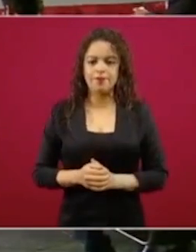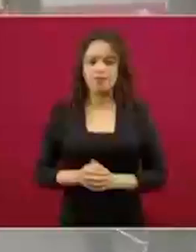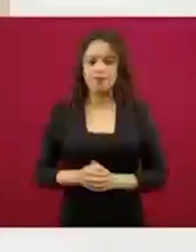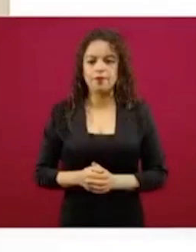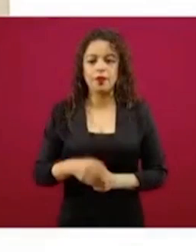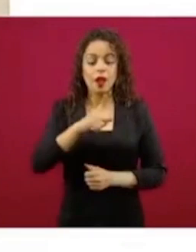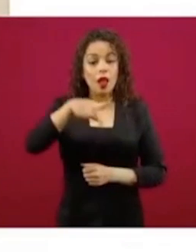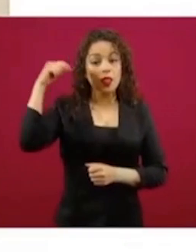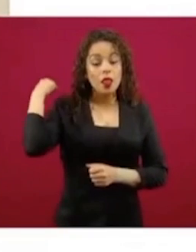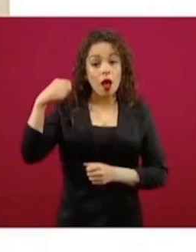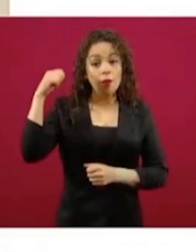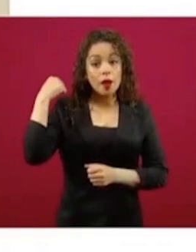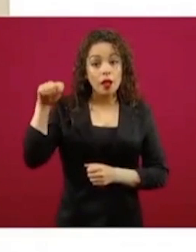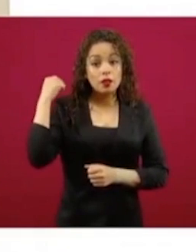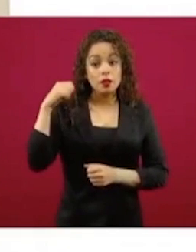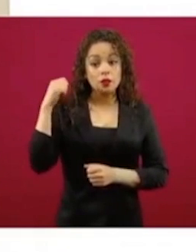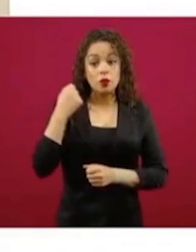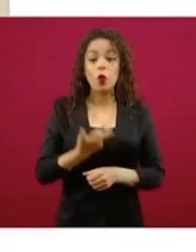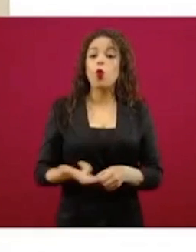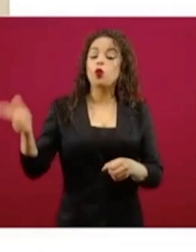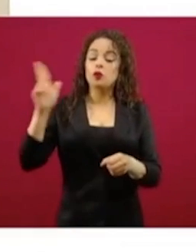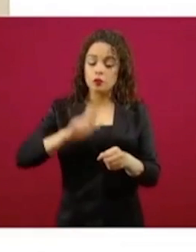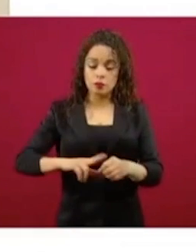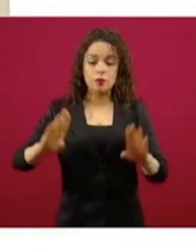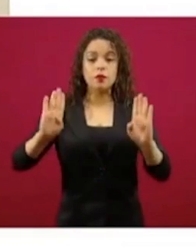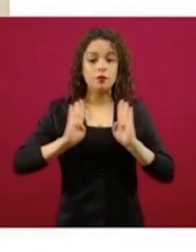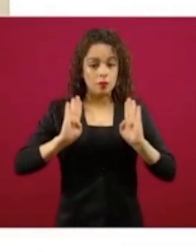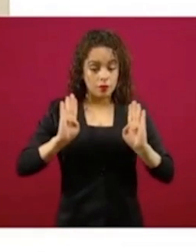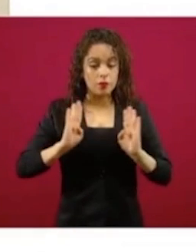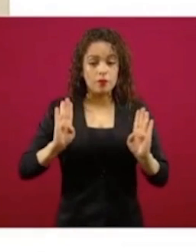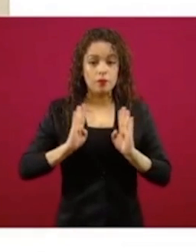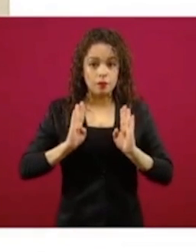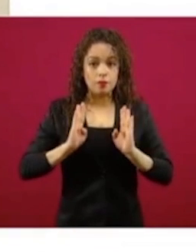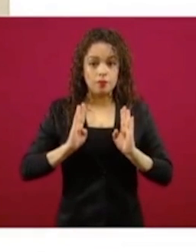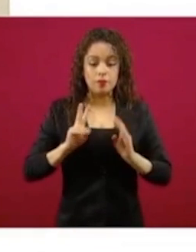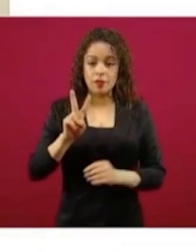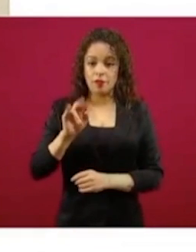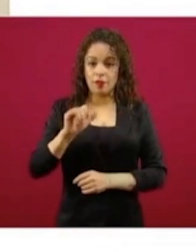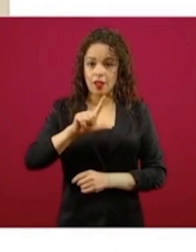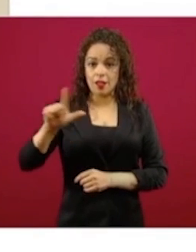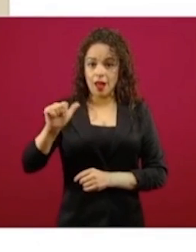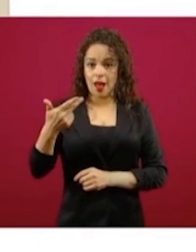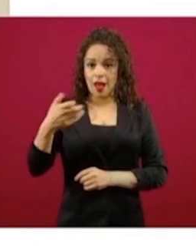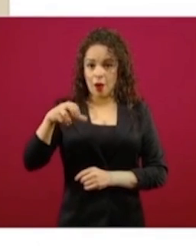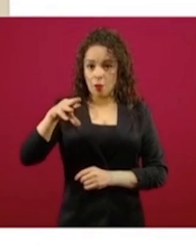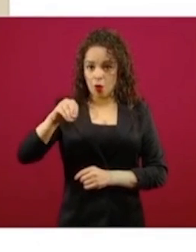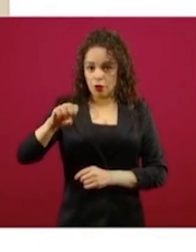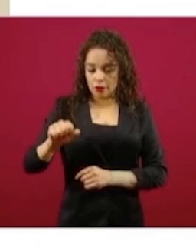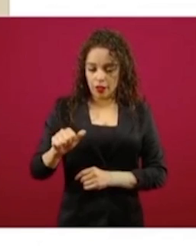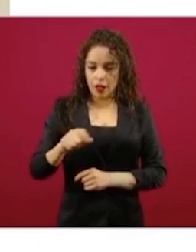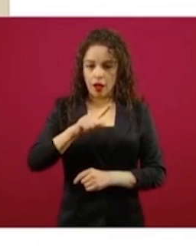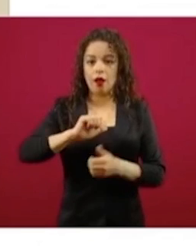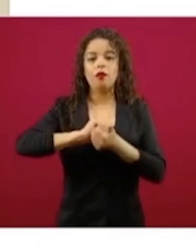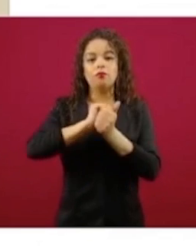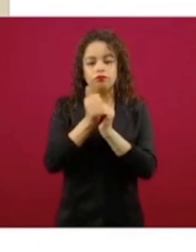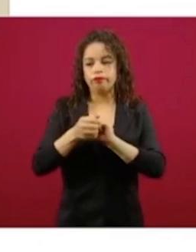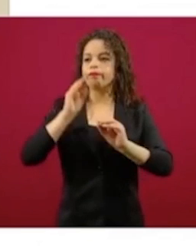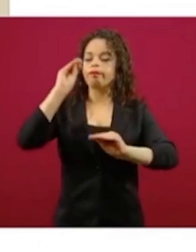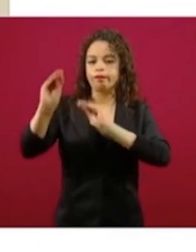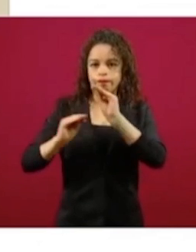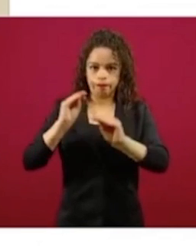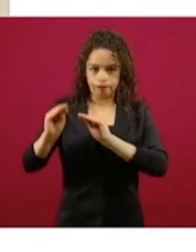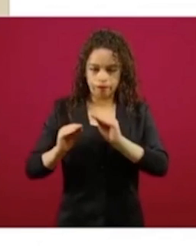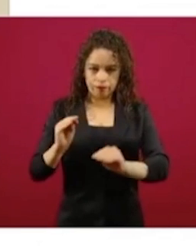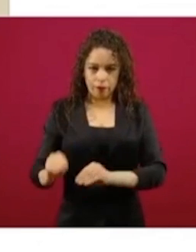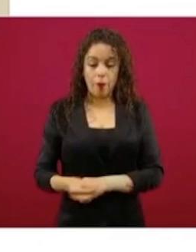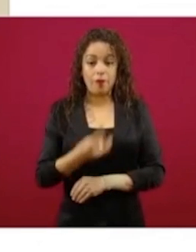Tenemos un hospital militar en Villahermosa, una unidad operativa reconvertida, y 3